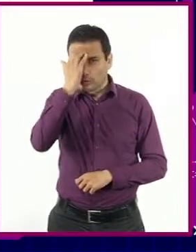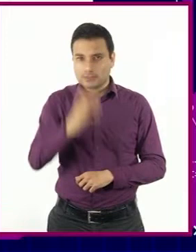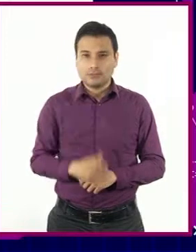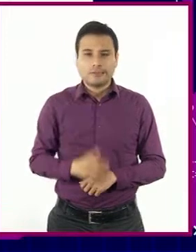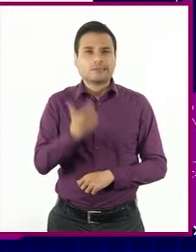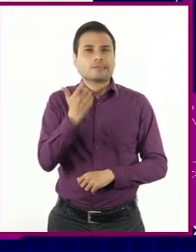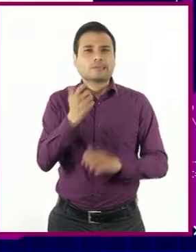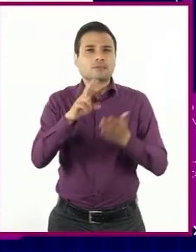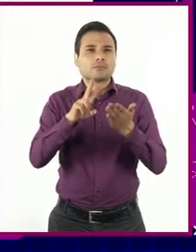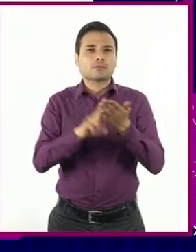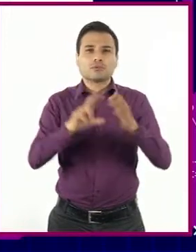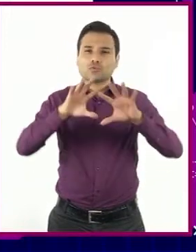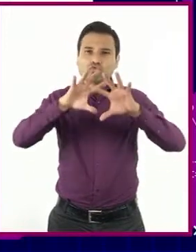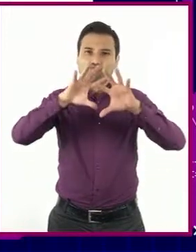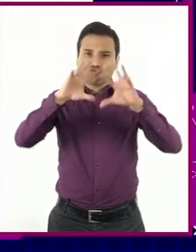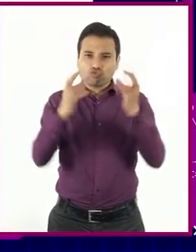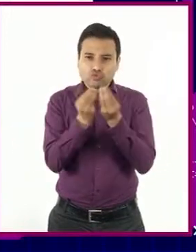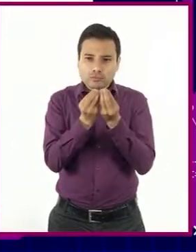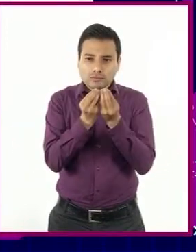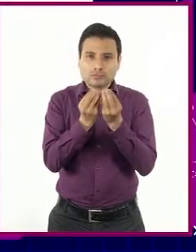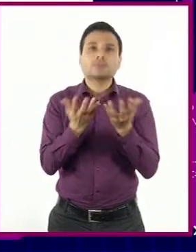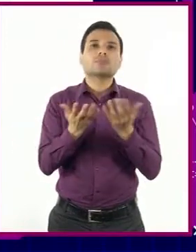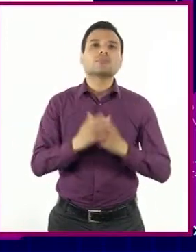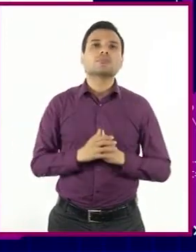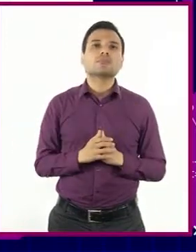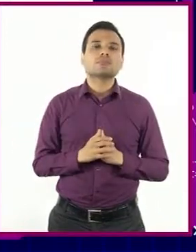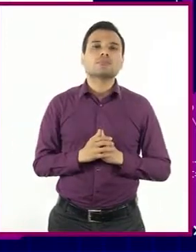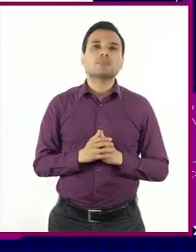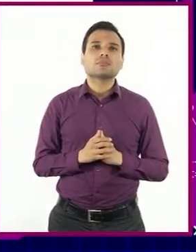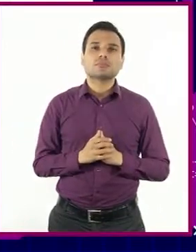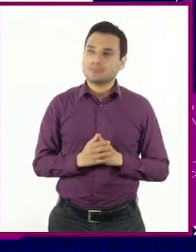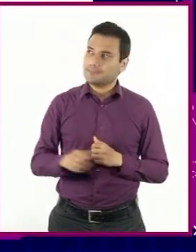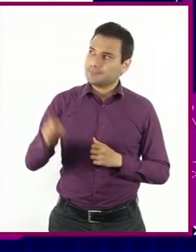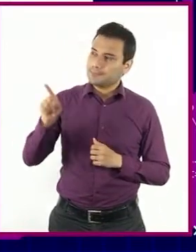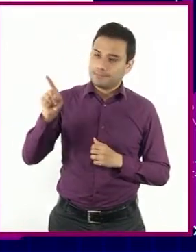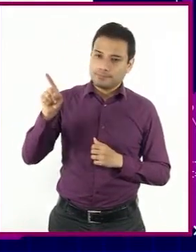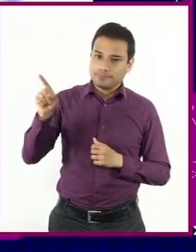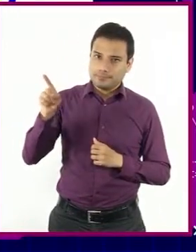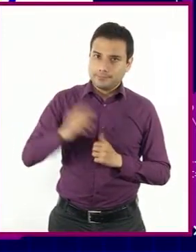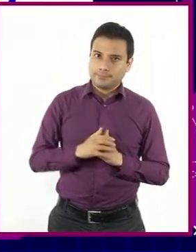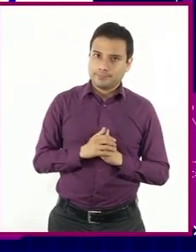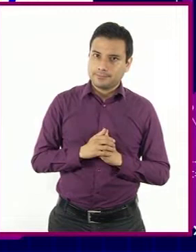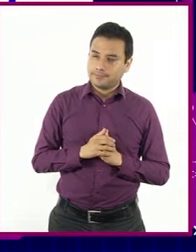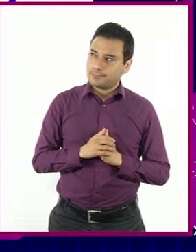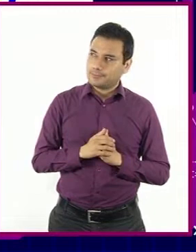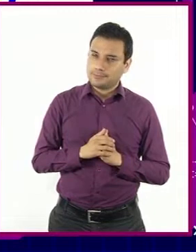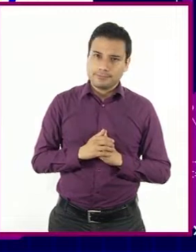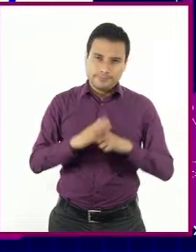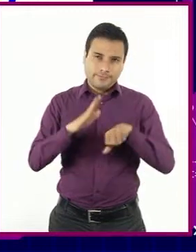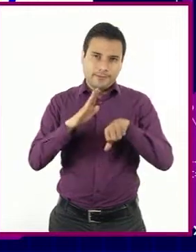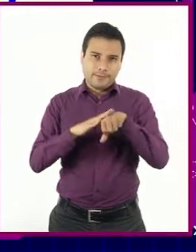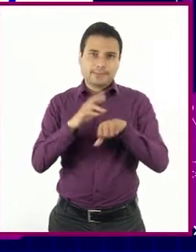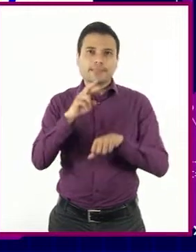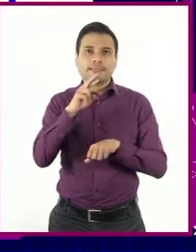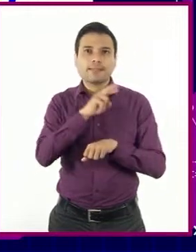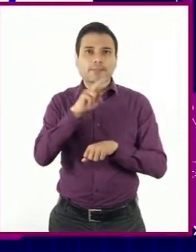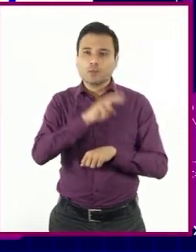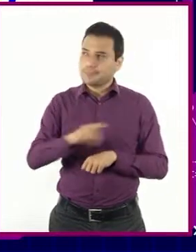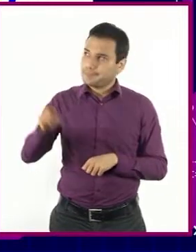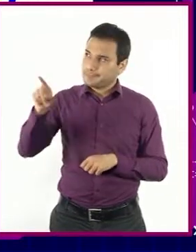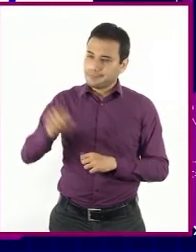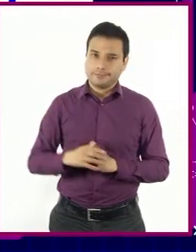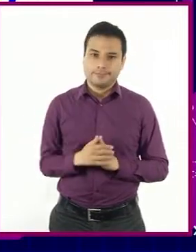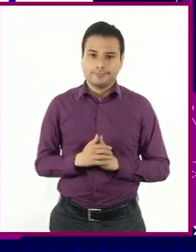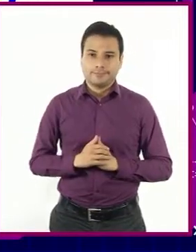directamente el precio final de un artículo que ya contenga incluido el IVA, es más rápido utilizar el segundo